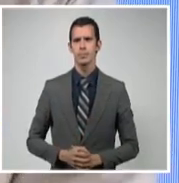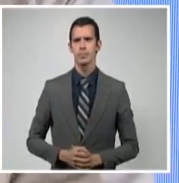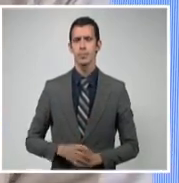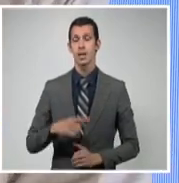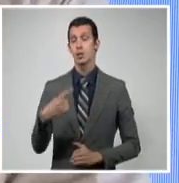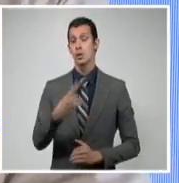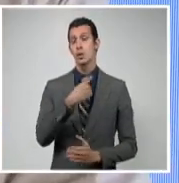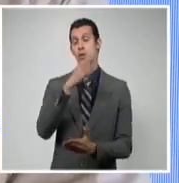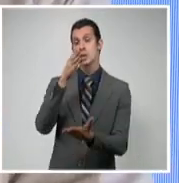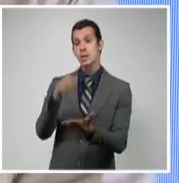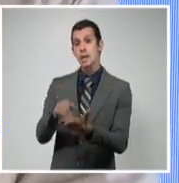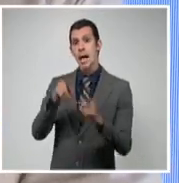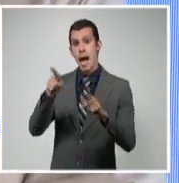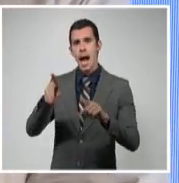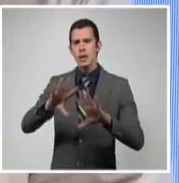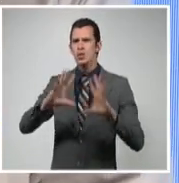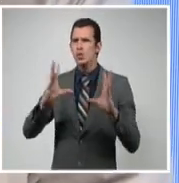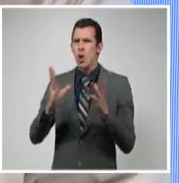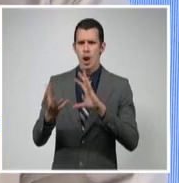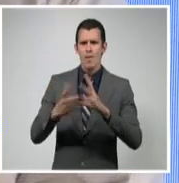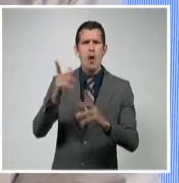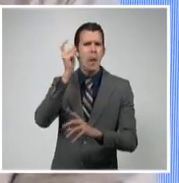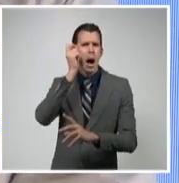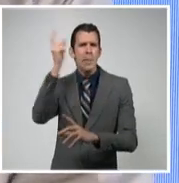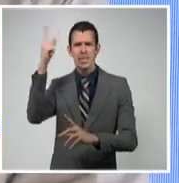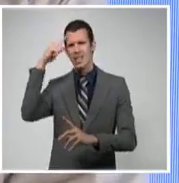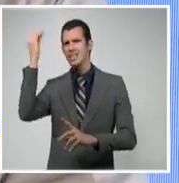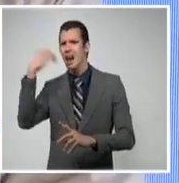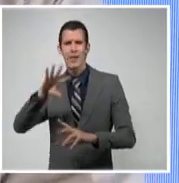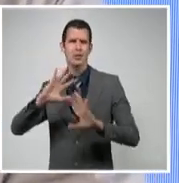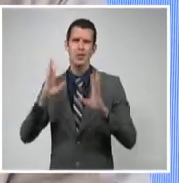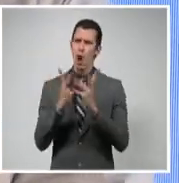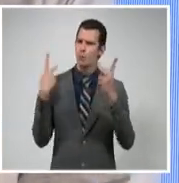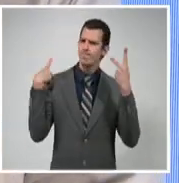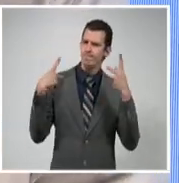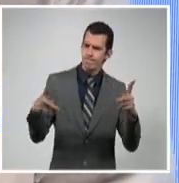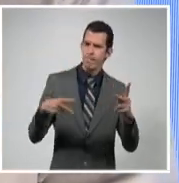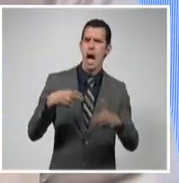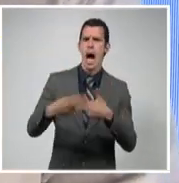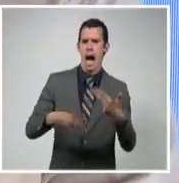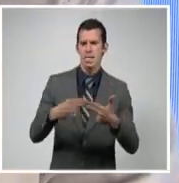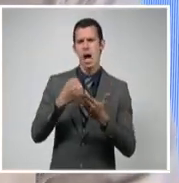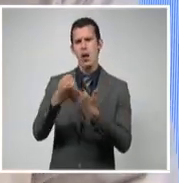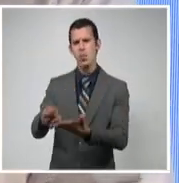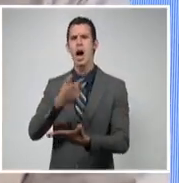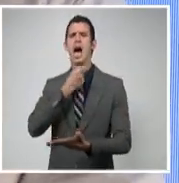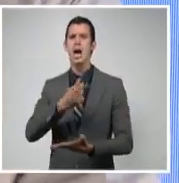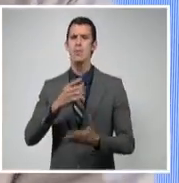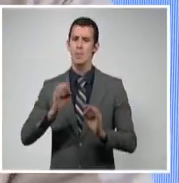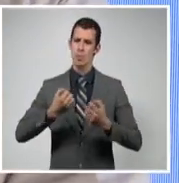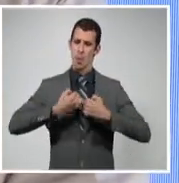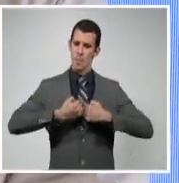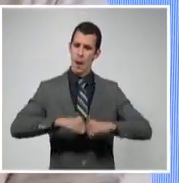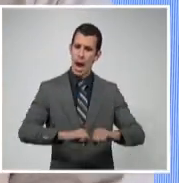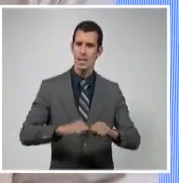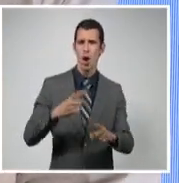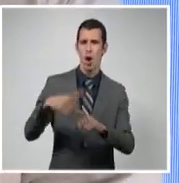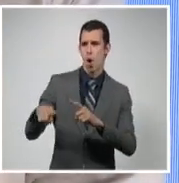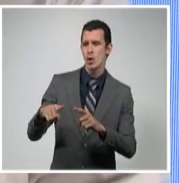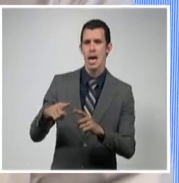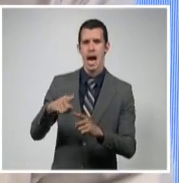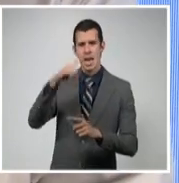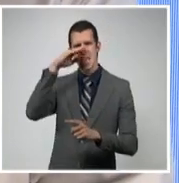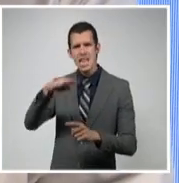de la brigada, sobre todo el personal médico, obstetras, enfermeras obstetras y enfermeras neonatólogas.